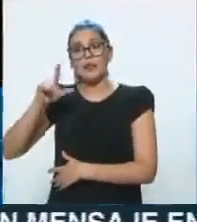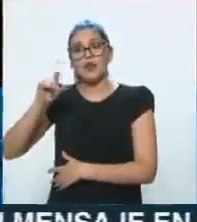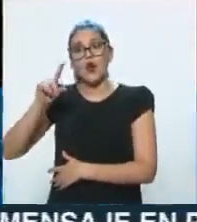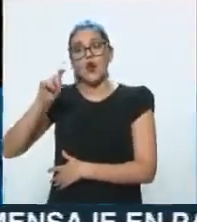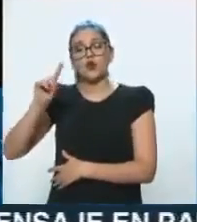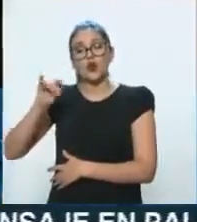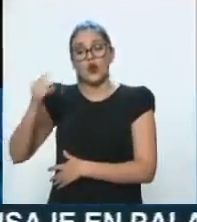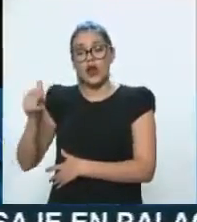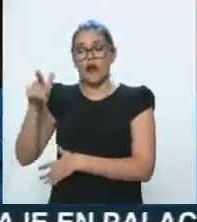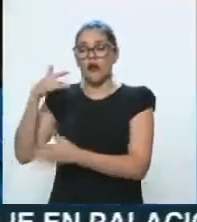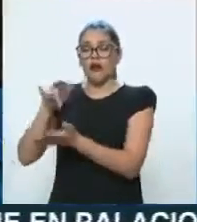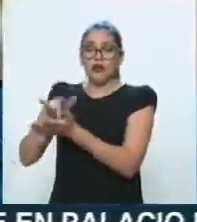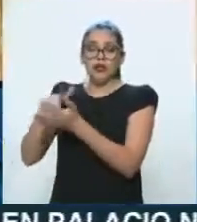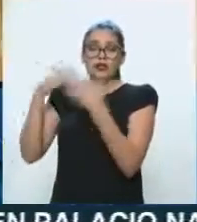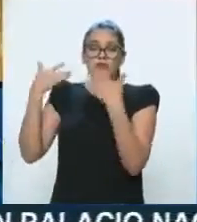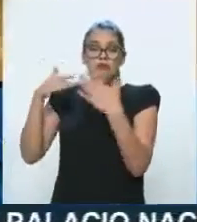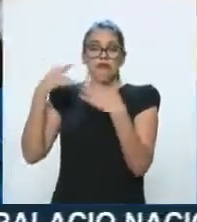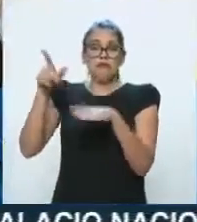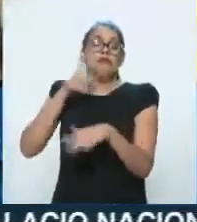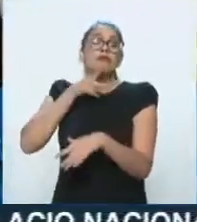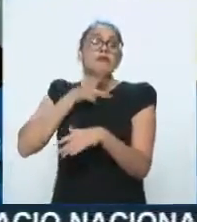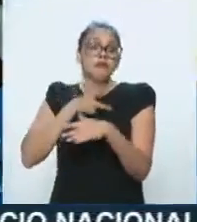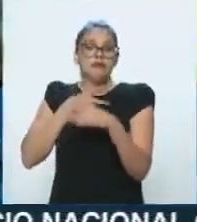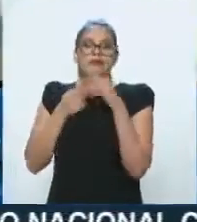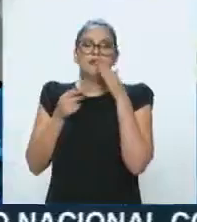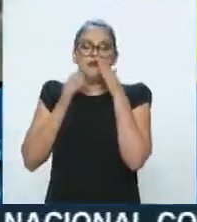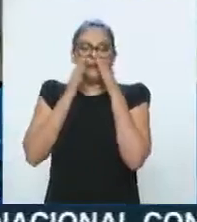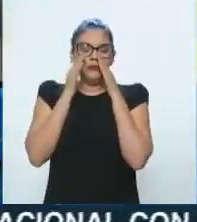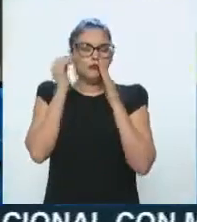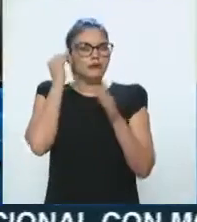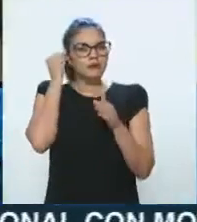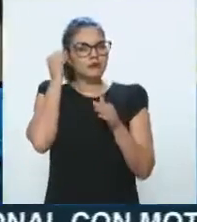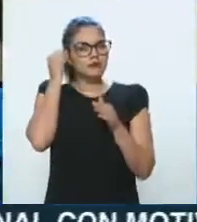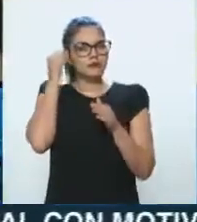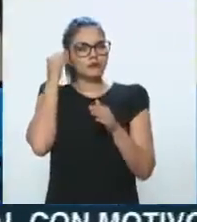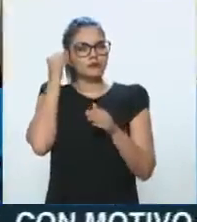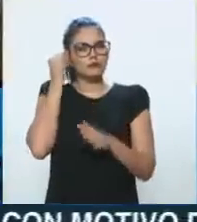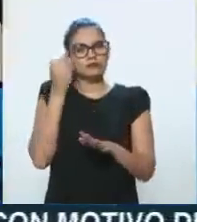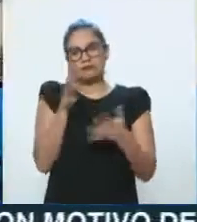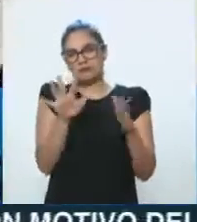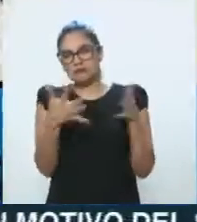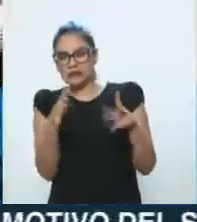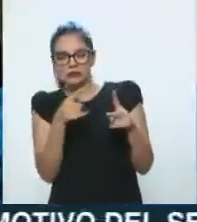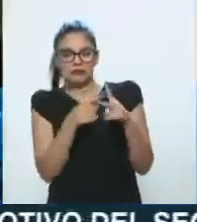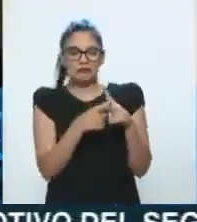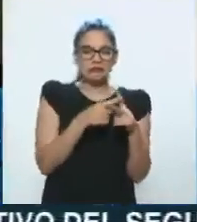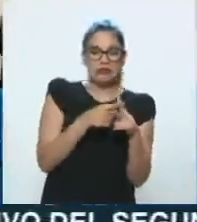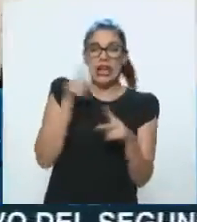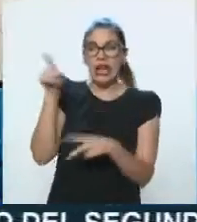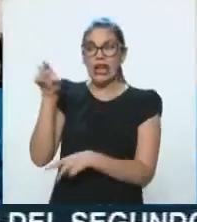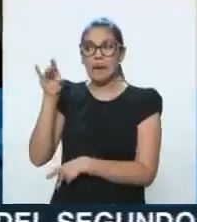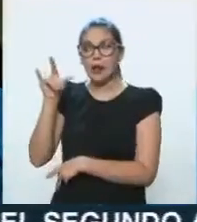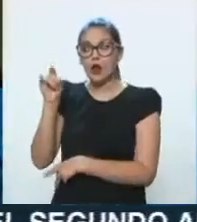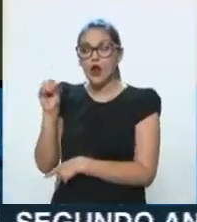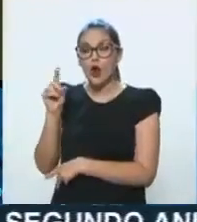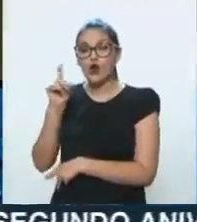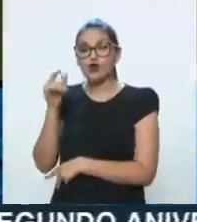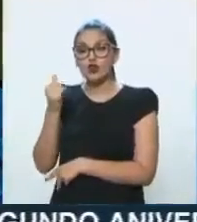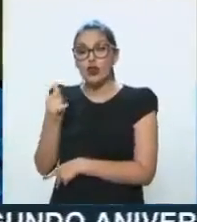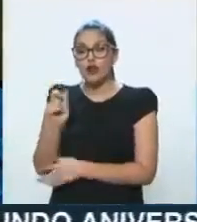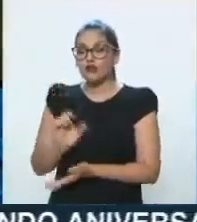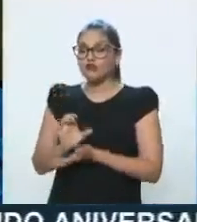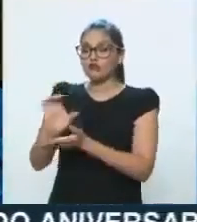austin en en pemex se calcula digamos que milos hoy recibió 10